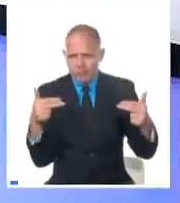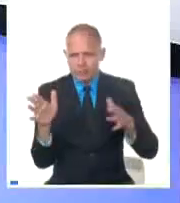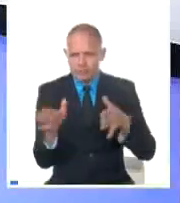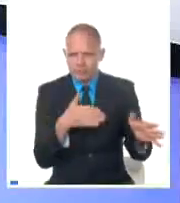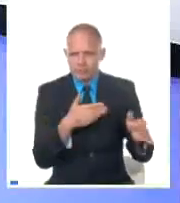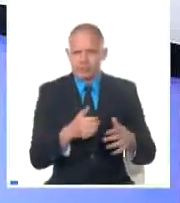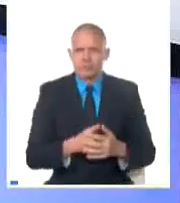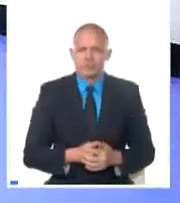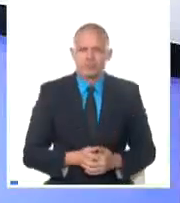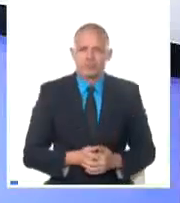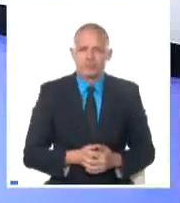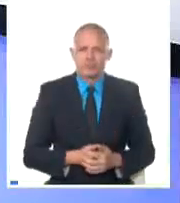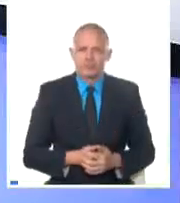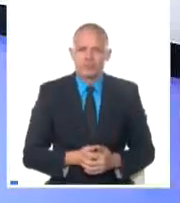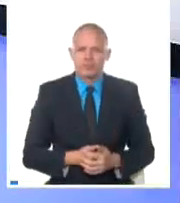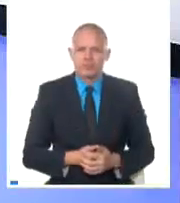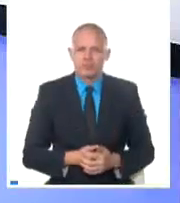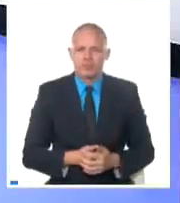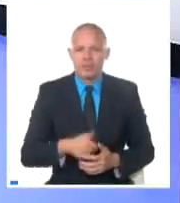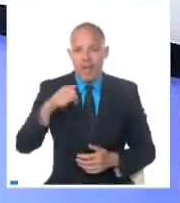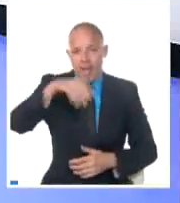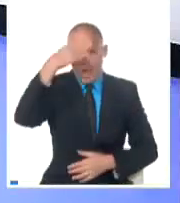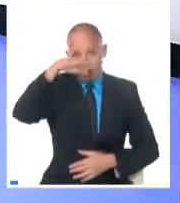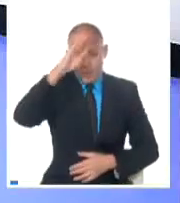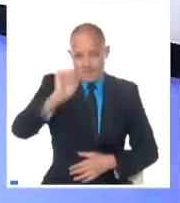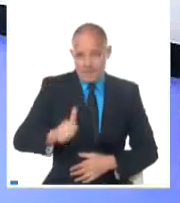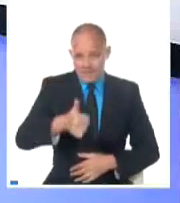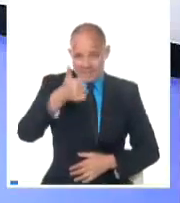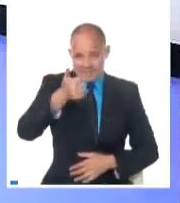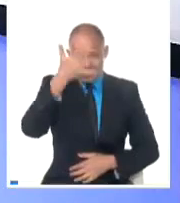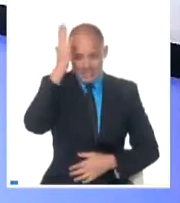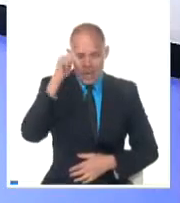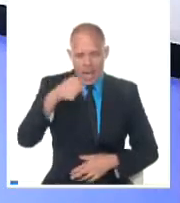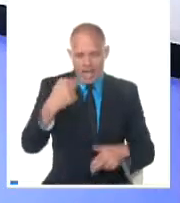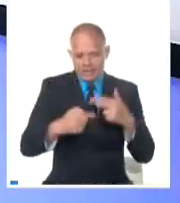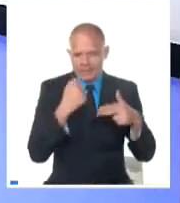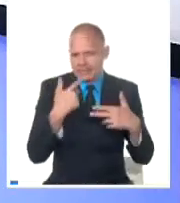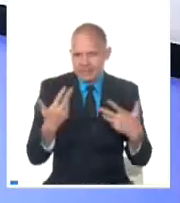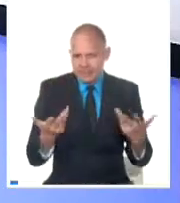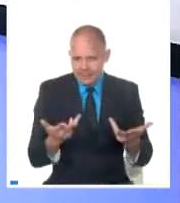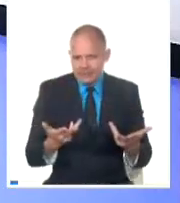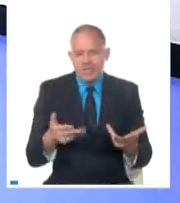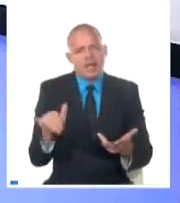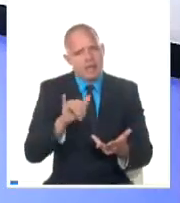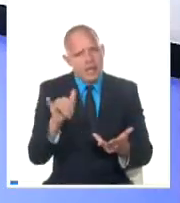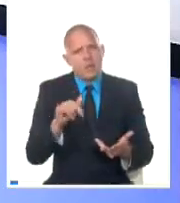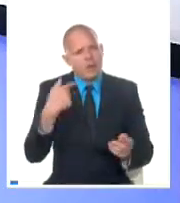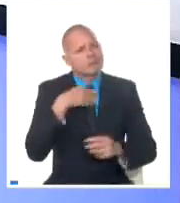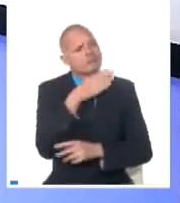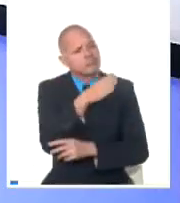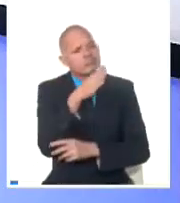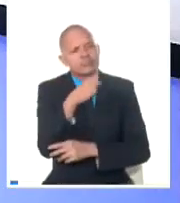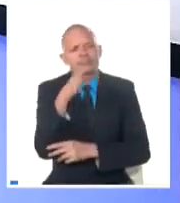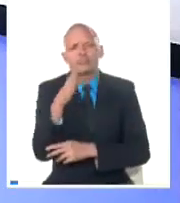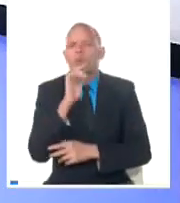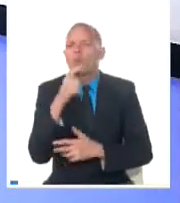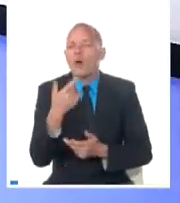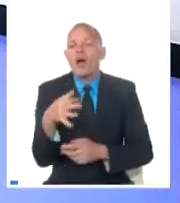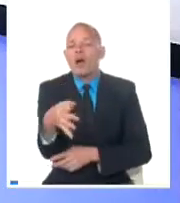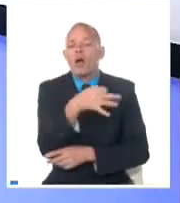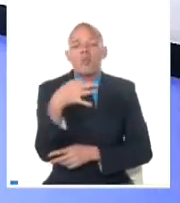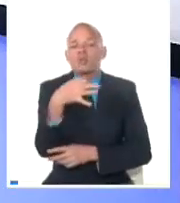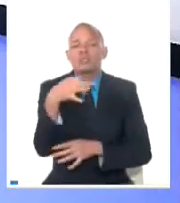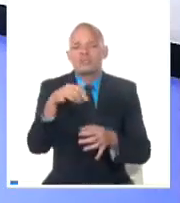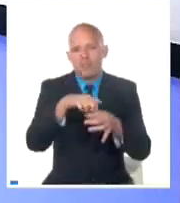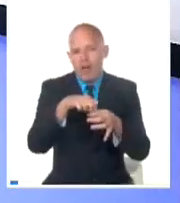El primer secretario del Comité Central del Partido y presidente de la República, Miguel Díaz-Canel Bermúdez, continúa este lunes su recorrido por el municipio especial Isla